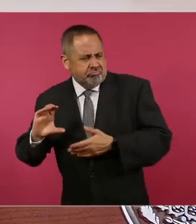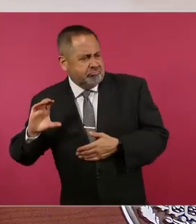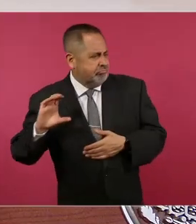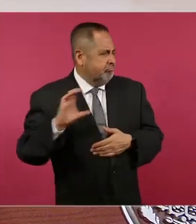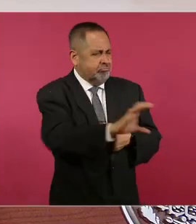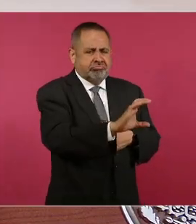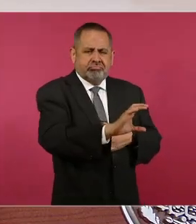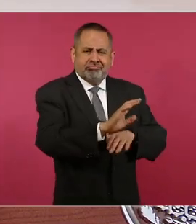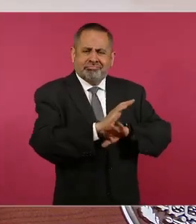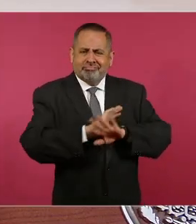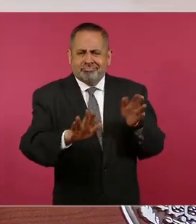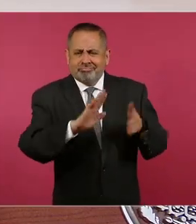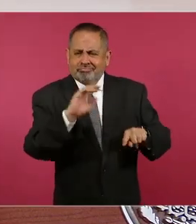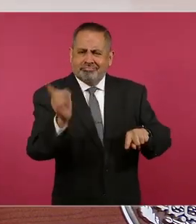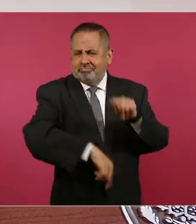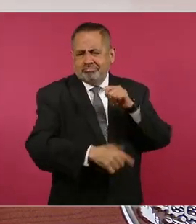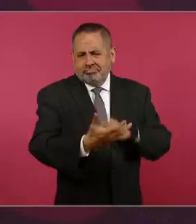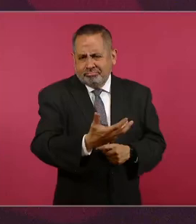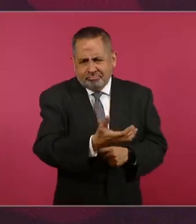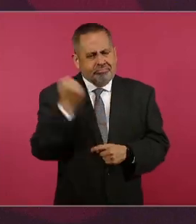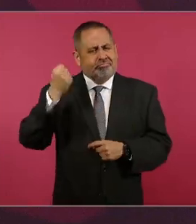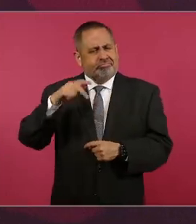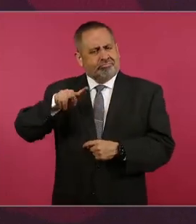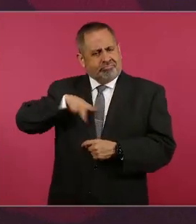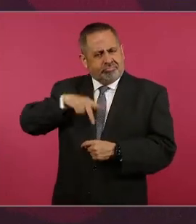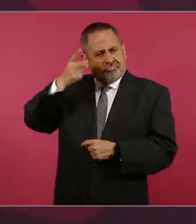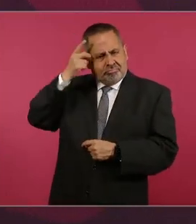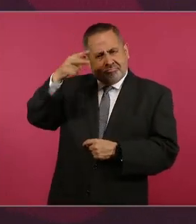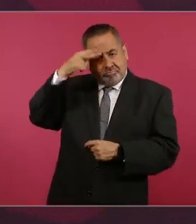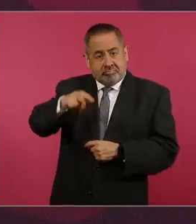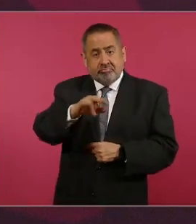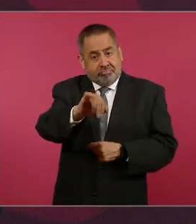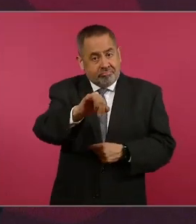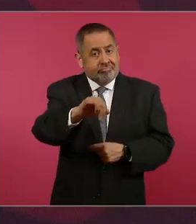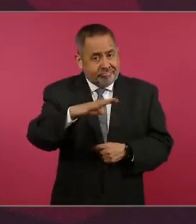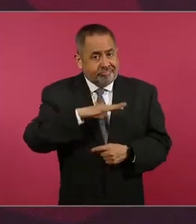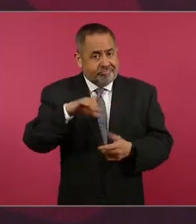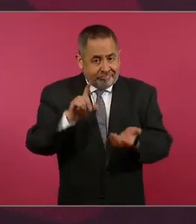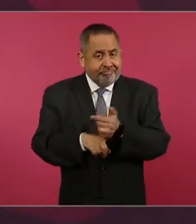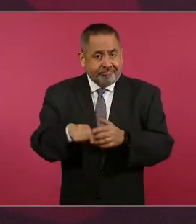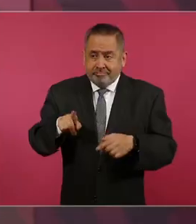de las indemnizaciones a las compañías petroleras extranjeras.